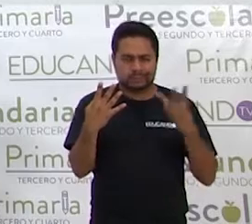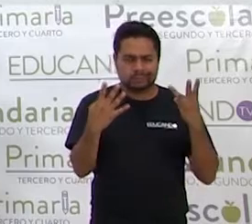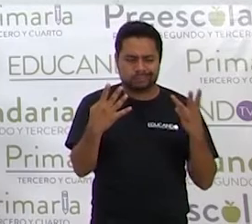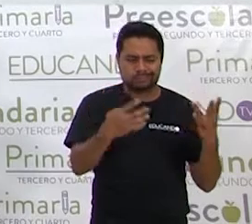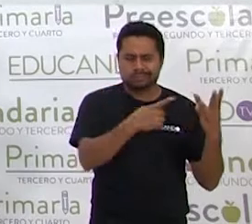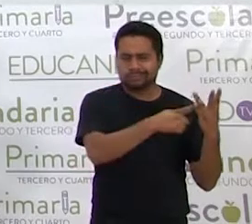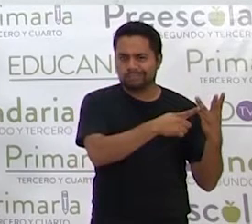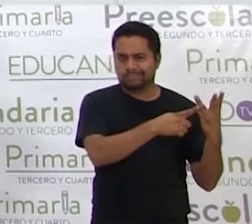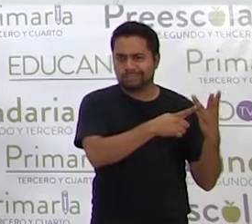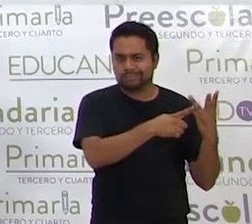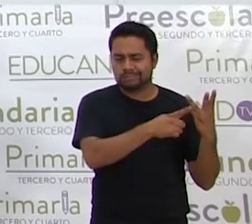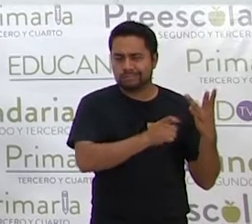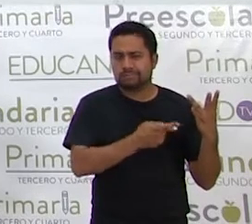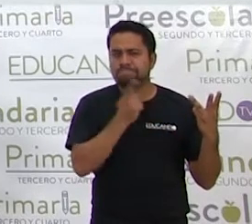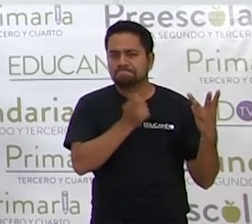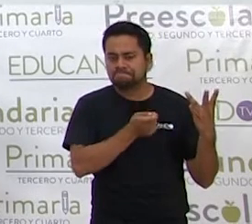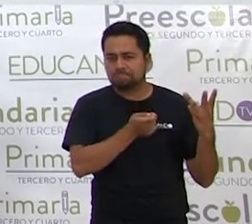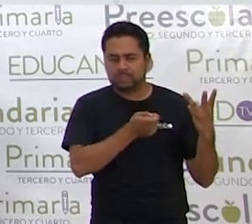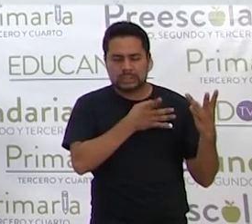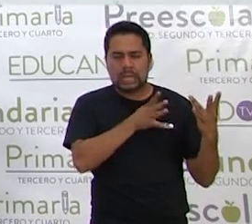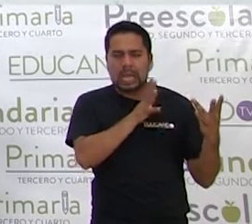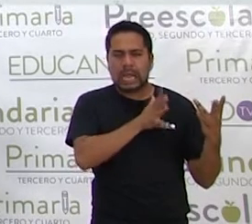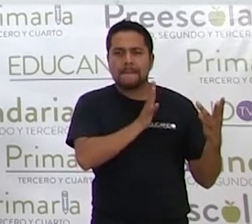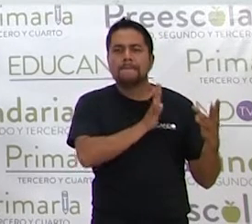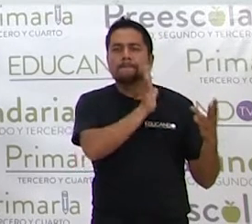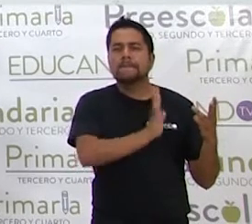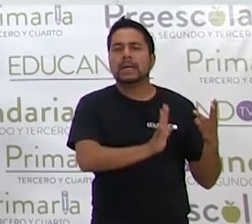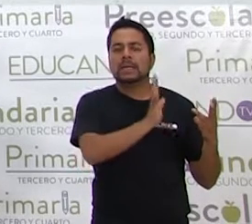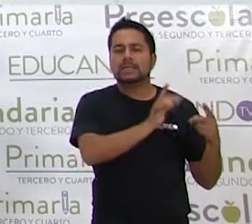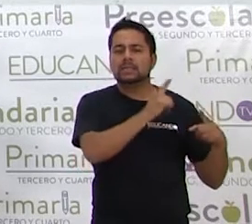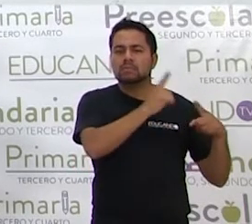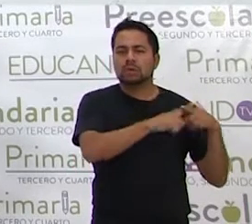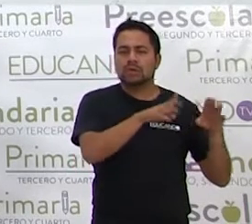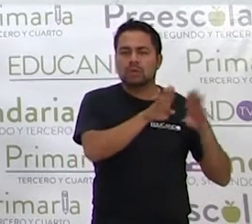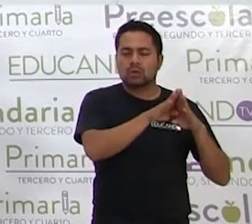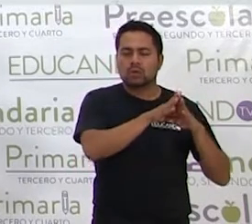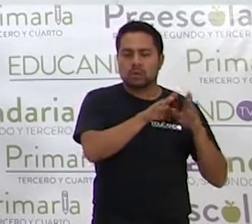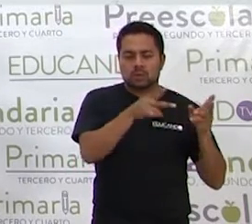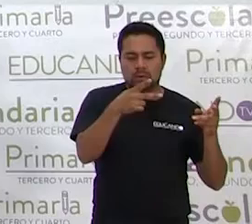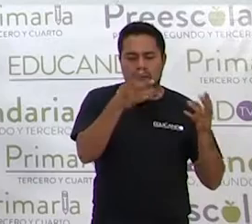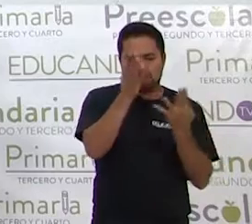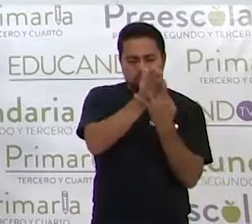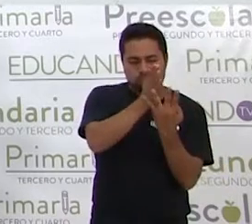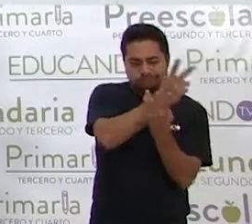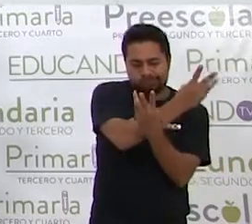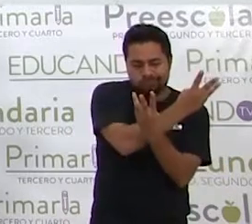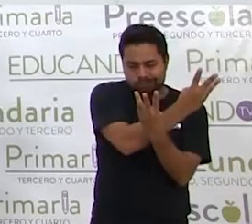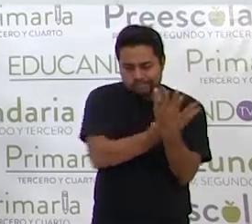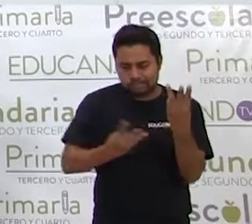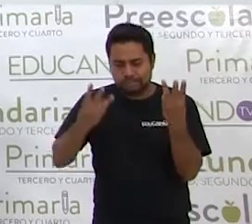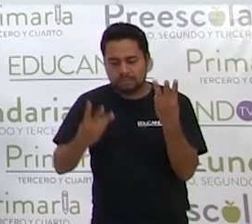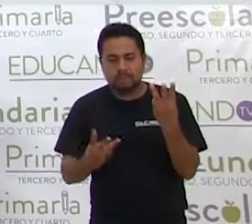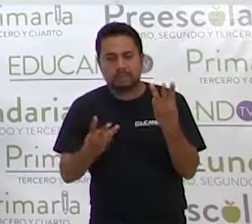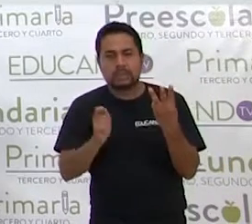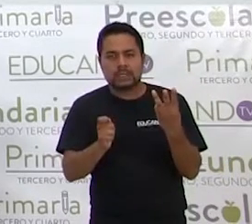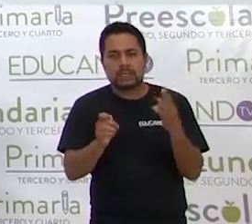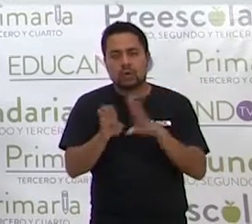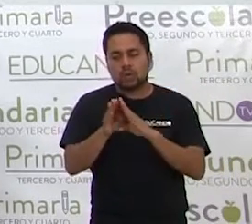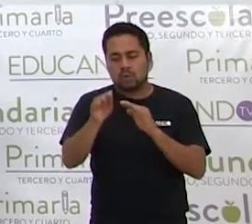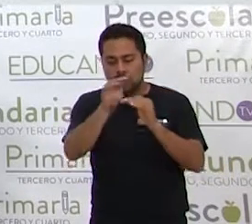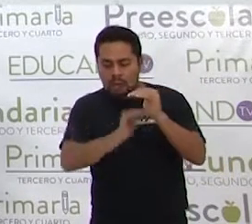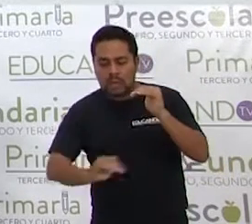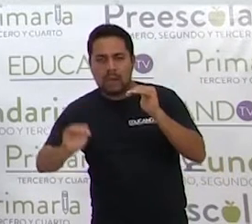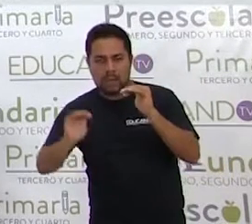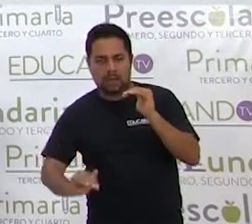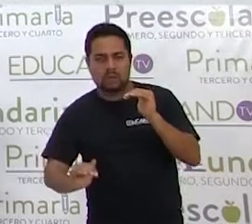si este 3 está multiplicando como va a pasar del otro lado va a pasar dividiendo